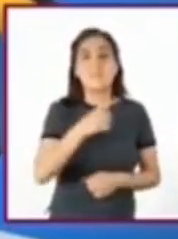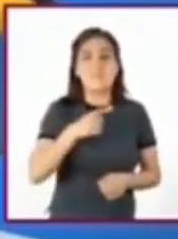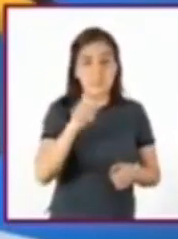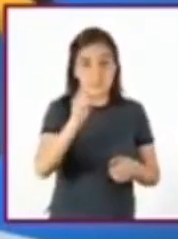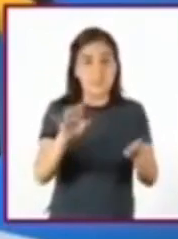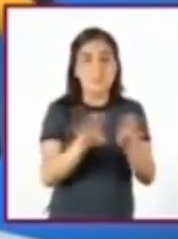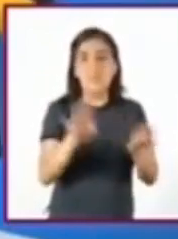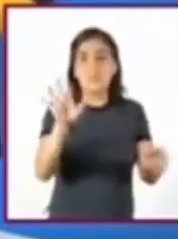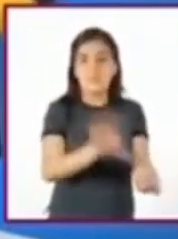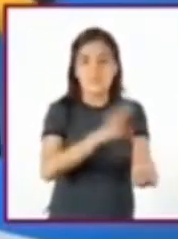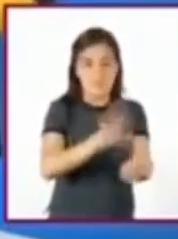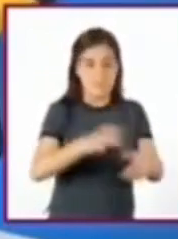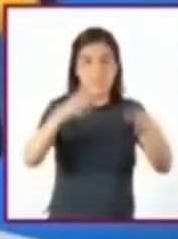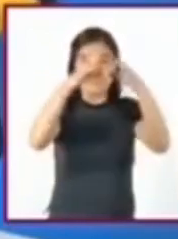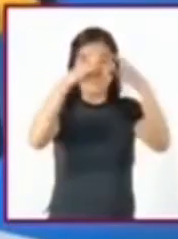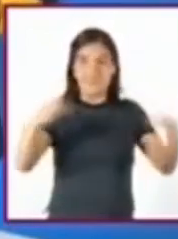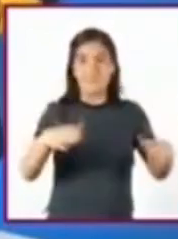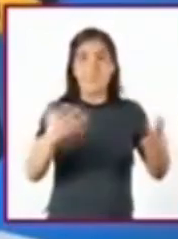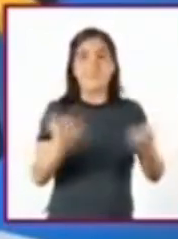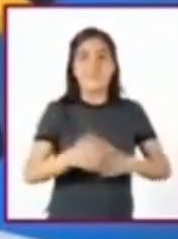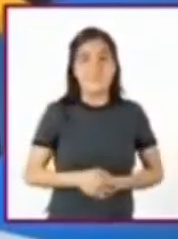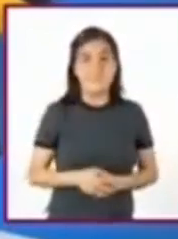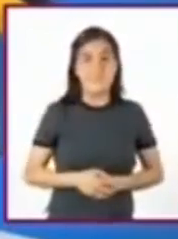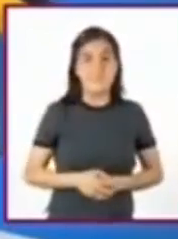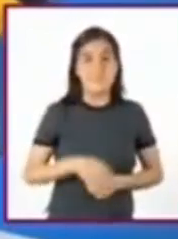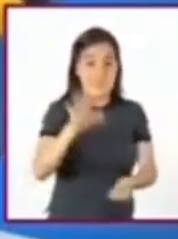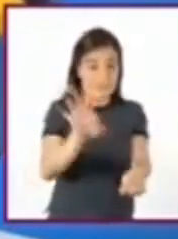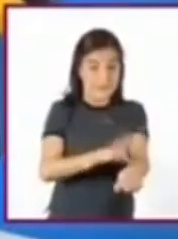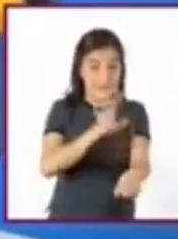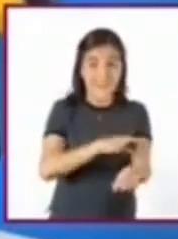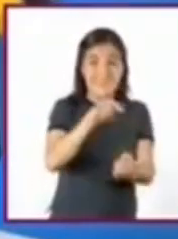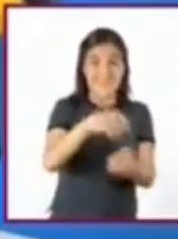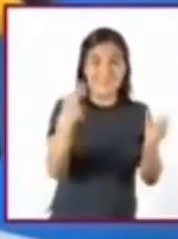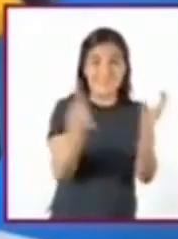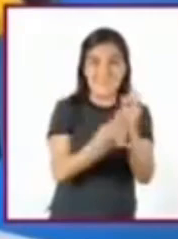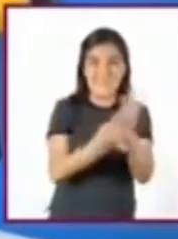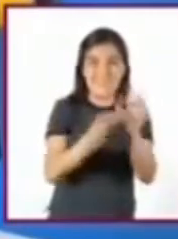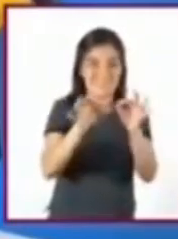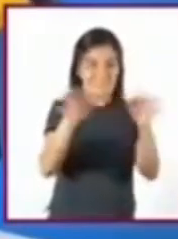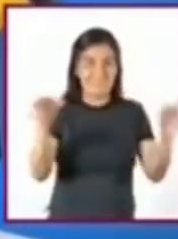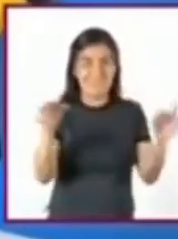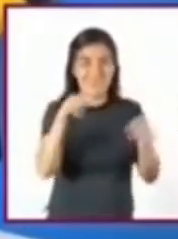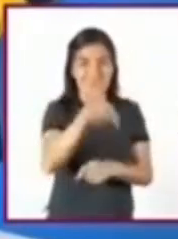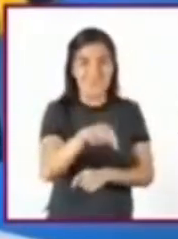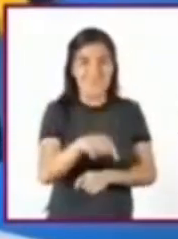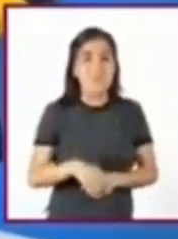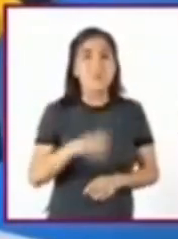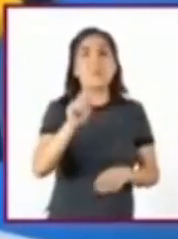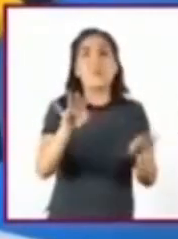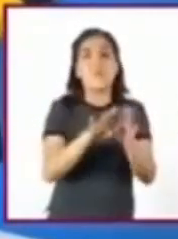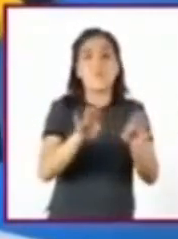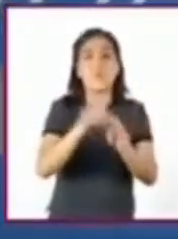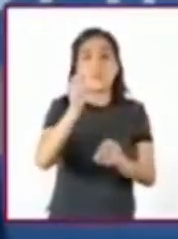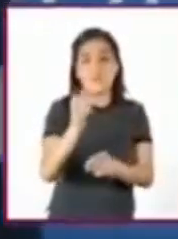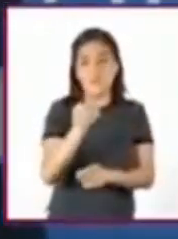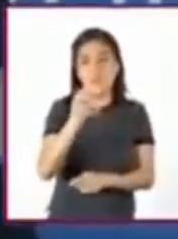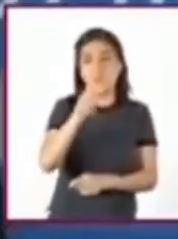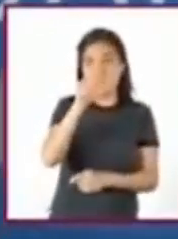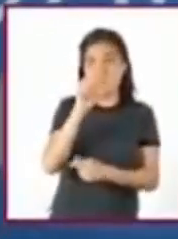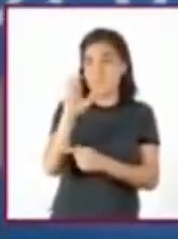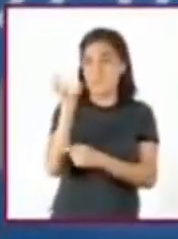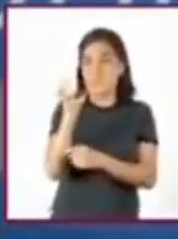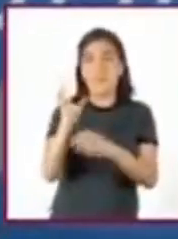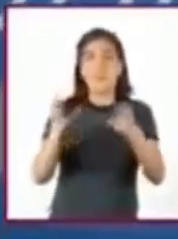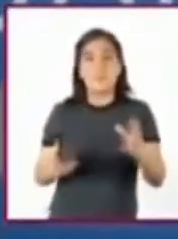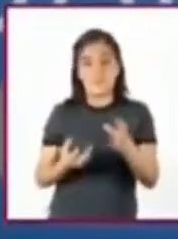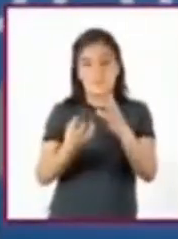la lámpara. Con el alambre delgado vamos a moldear una base para que sostenga el foco y el socket.